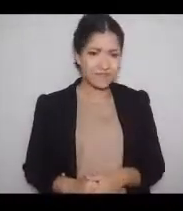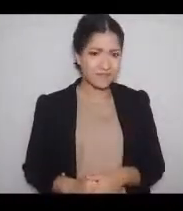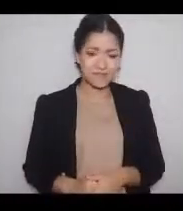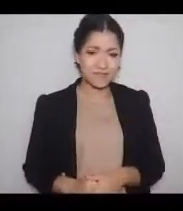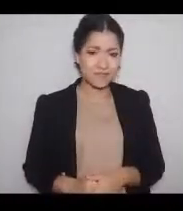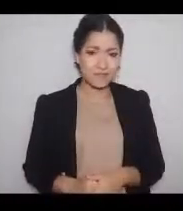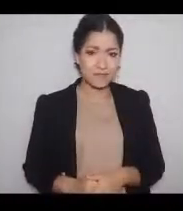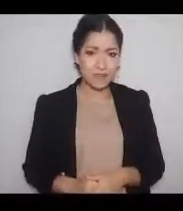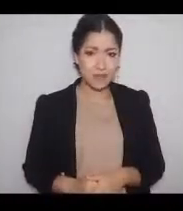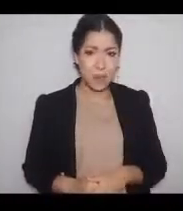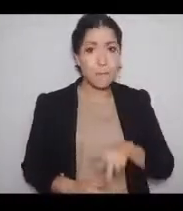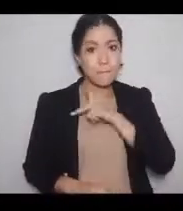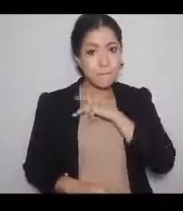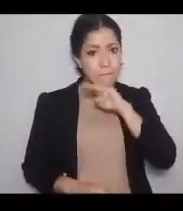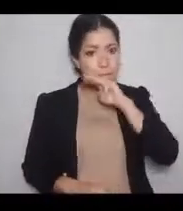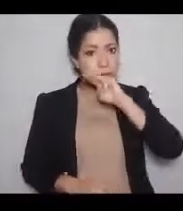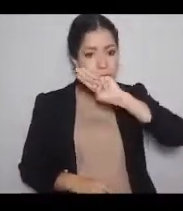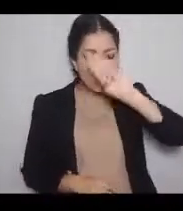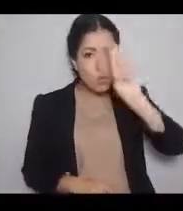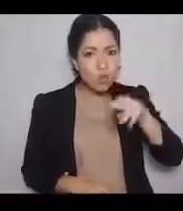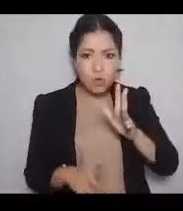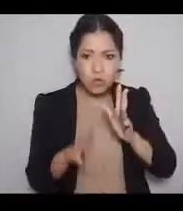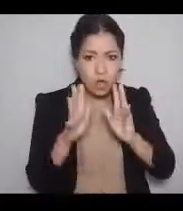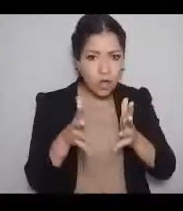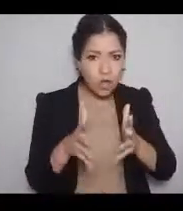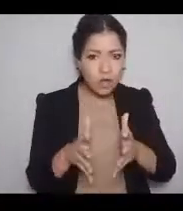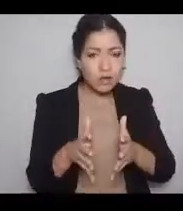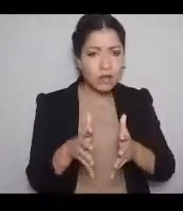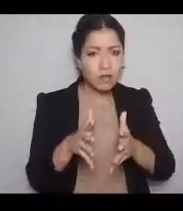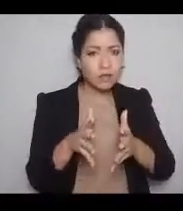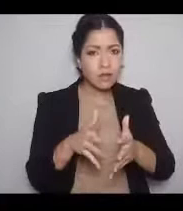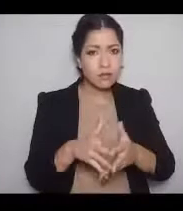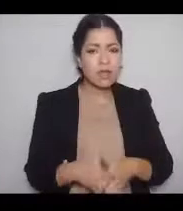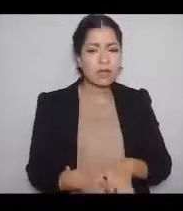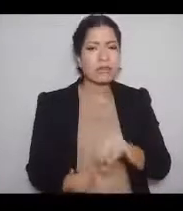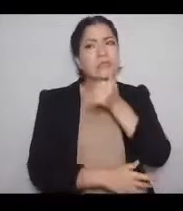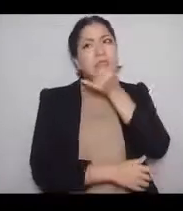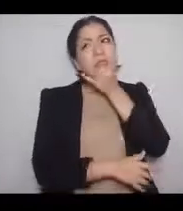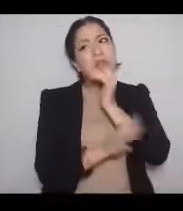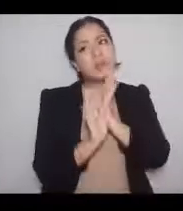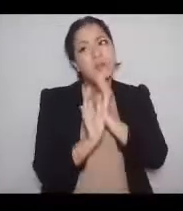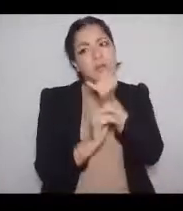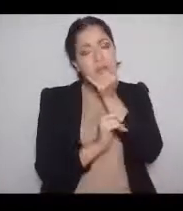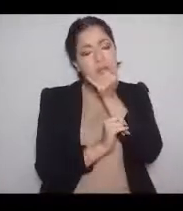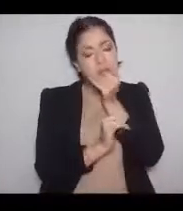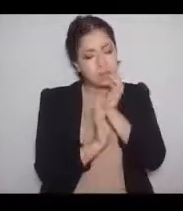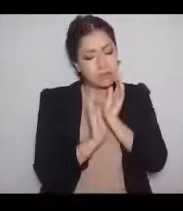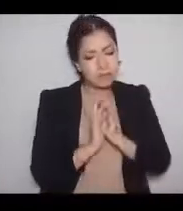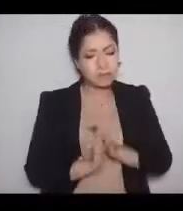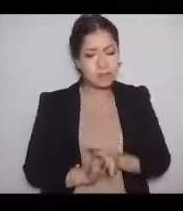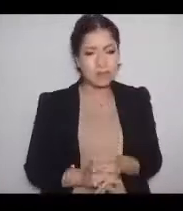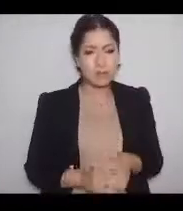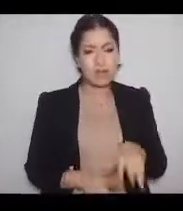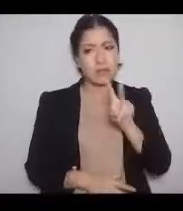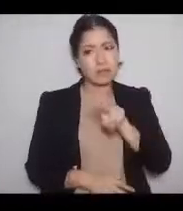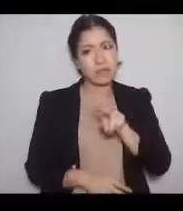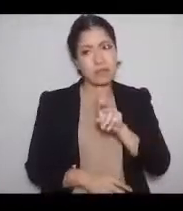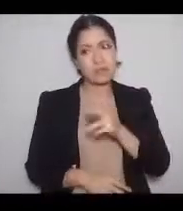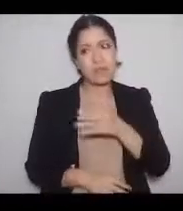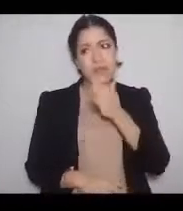fue infame. Yo pasé de una vieja a otra. No era atractivo, no era hermoso como tú,